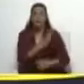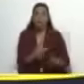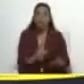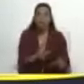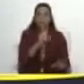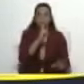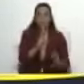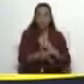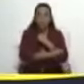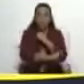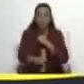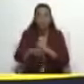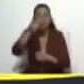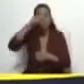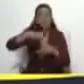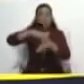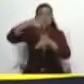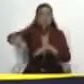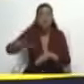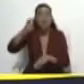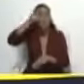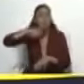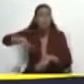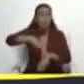y se olvidaron del pueblo.